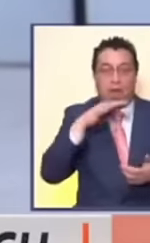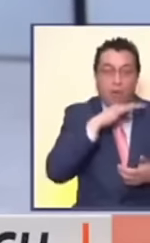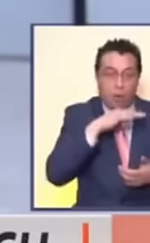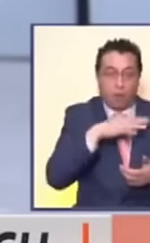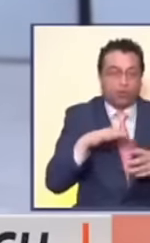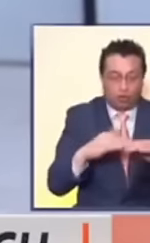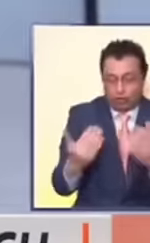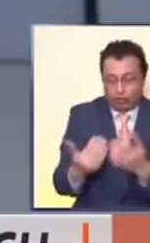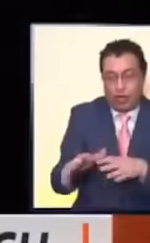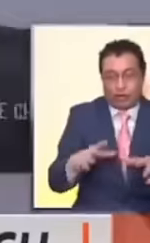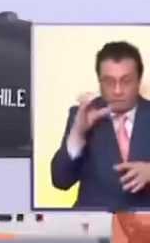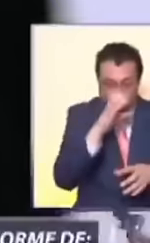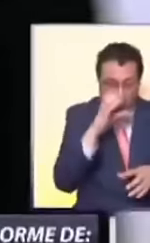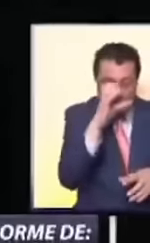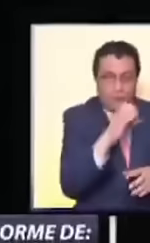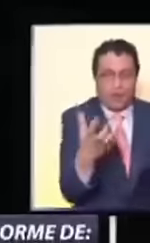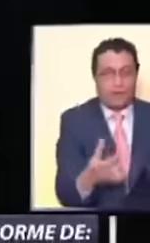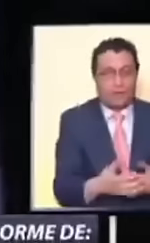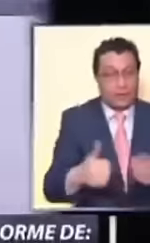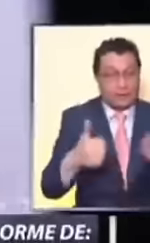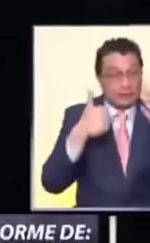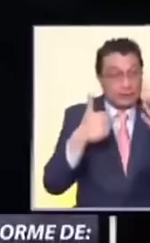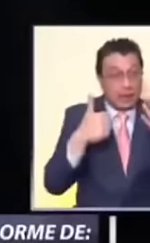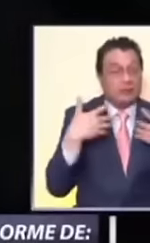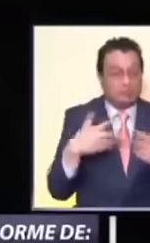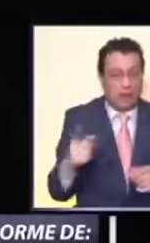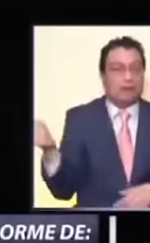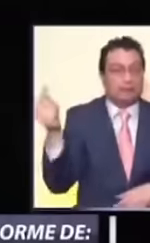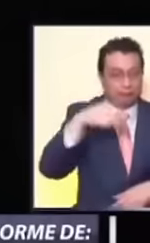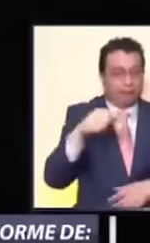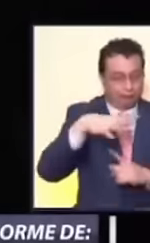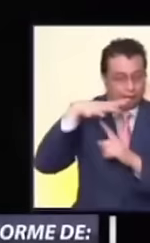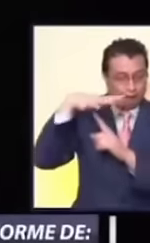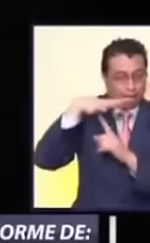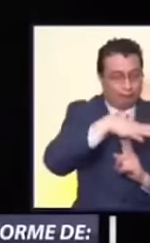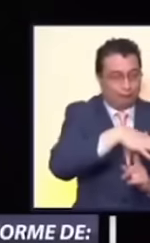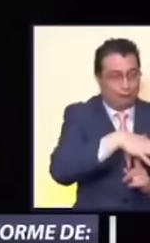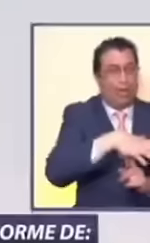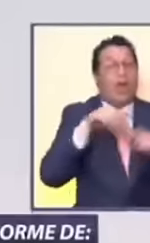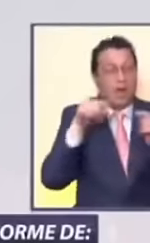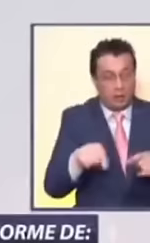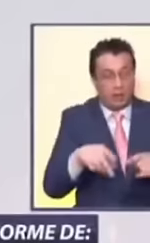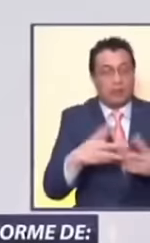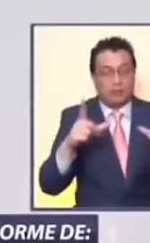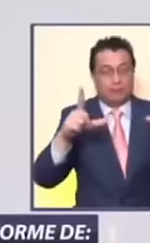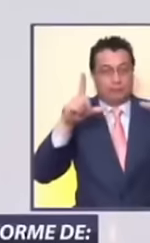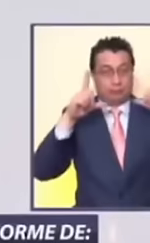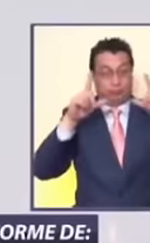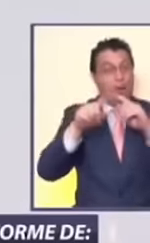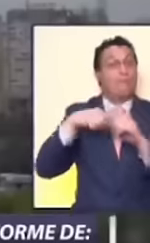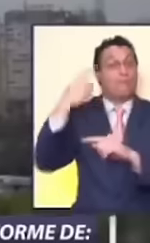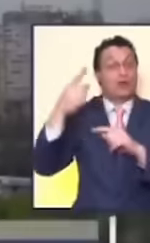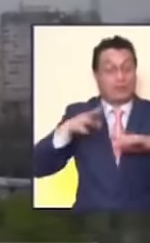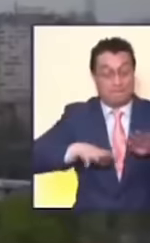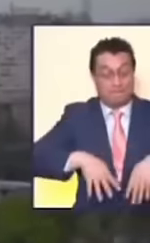poder realizar la búsqueda. Son 6 los helicópteros que ya están operando en la Fuerza Aérea y que serán uno de los grandes protagonistas de la próxima